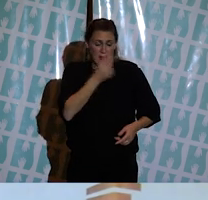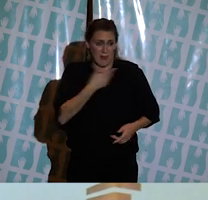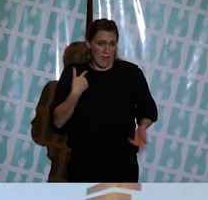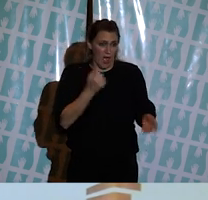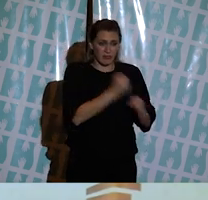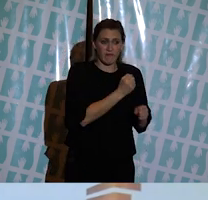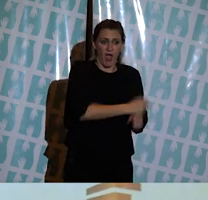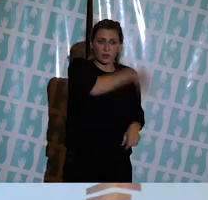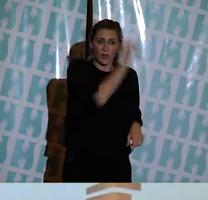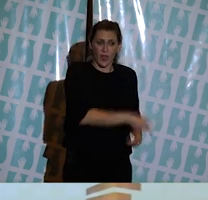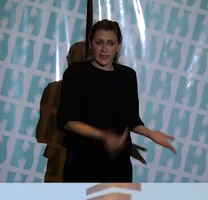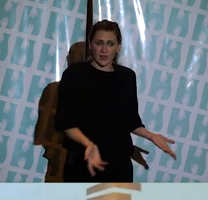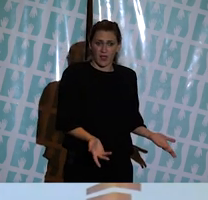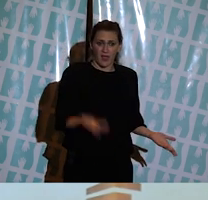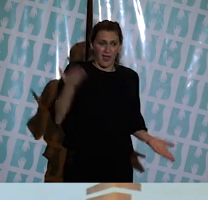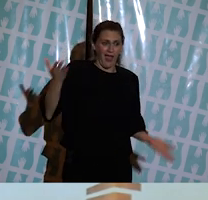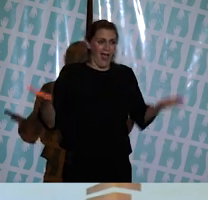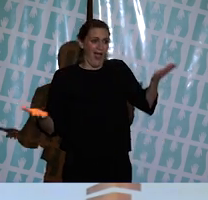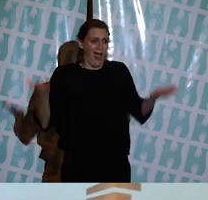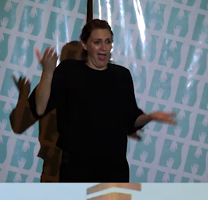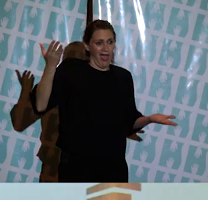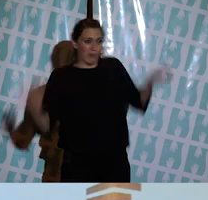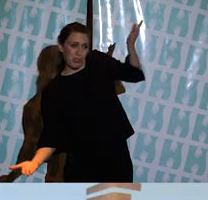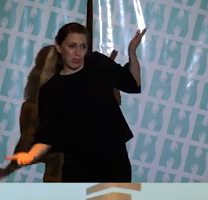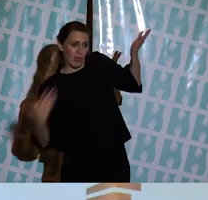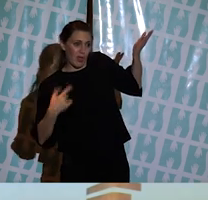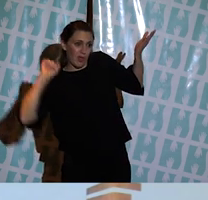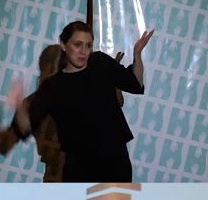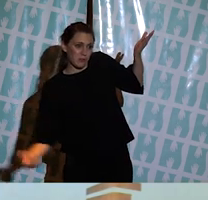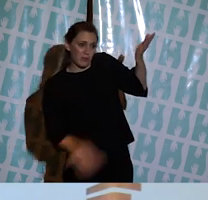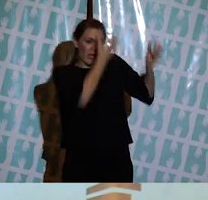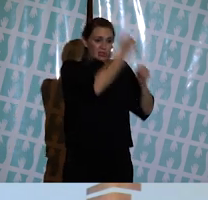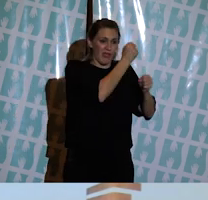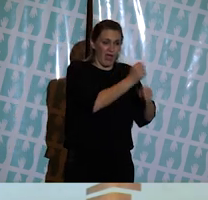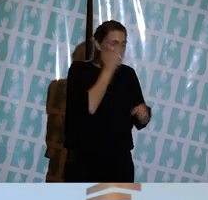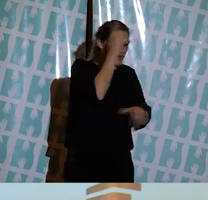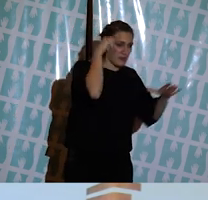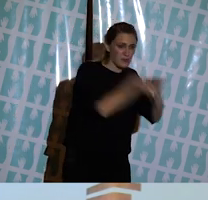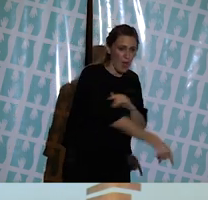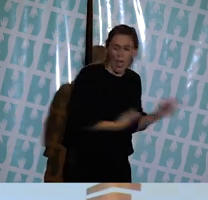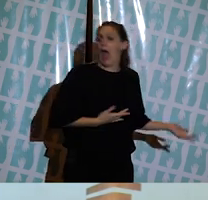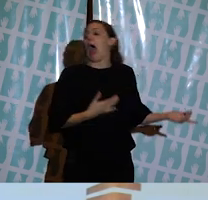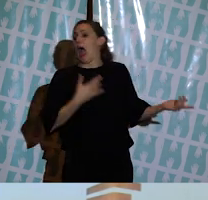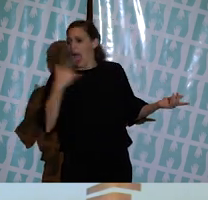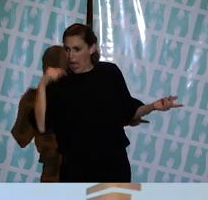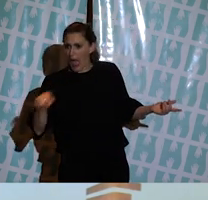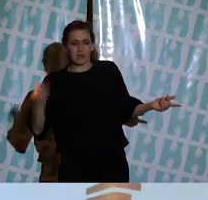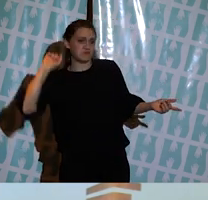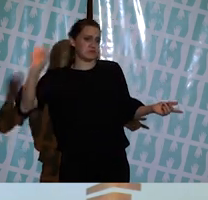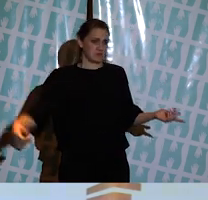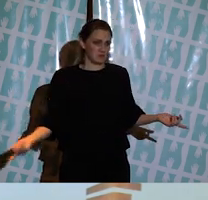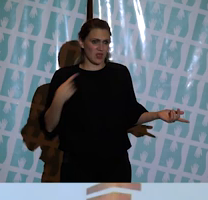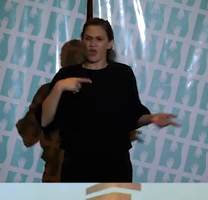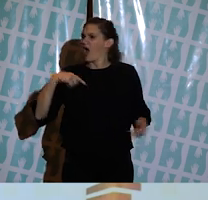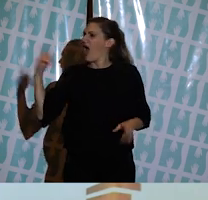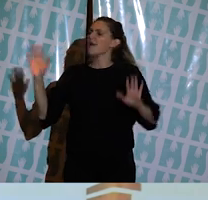en vos. Si vos tenés un equilibrio en estas cosas, sos más consciente, probablemente los 10 años vos estás consciente de qué querés para tu hijo, y vas a empezar a hablarle a las otras madres